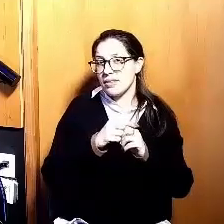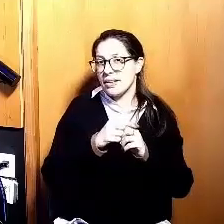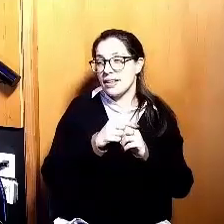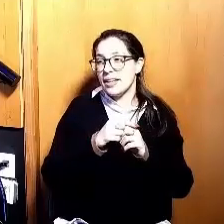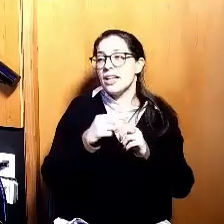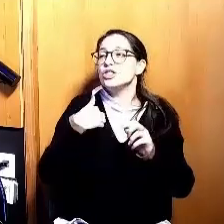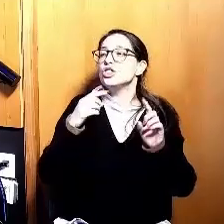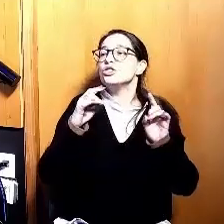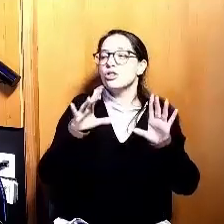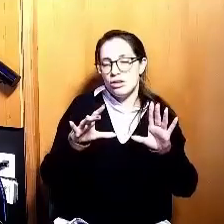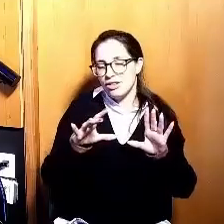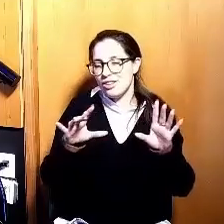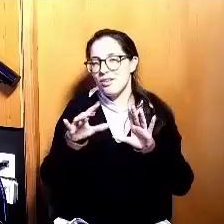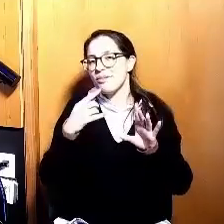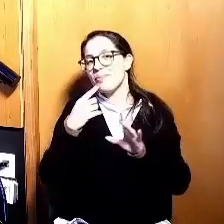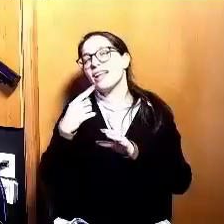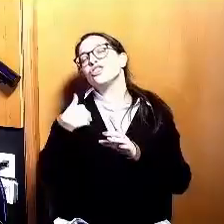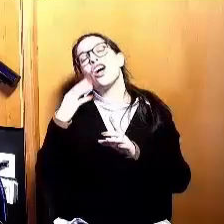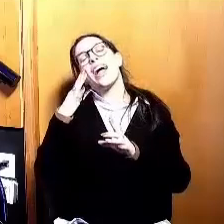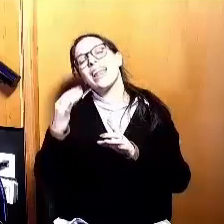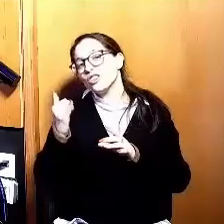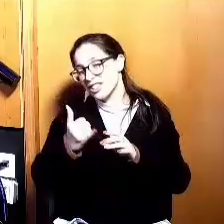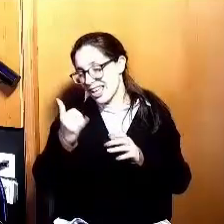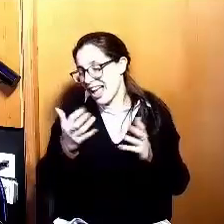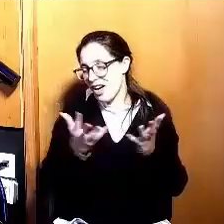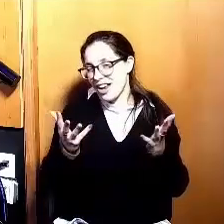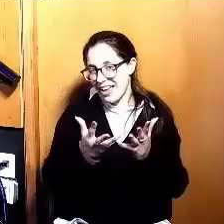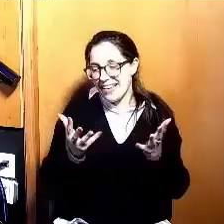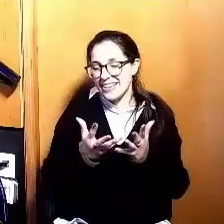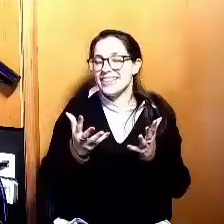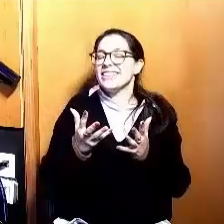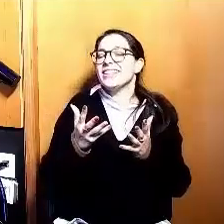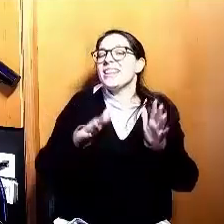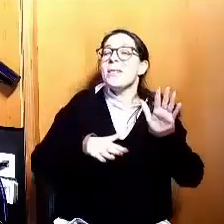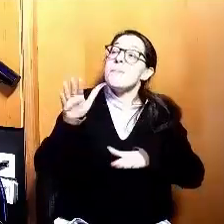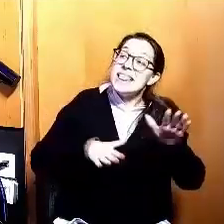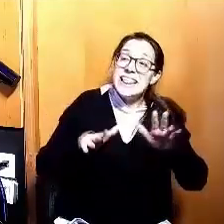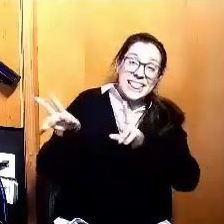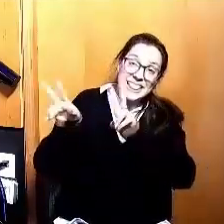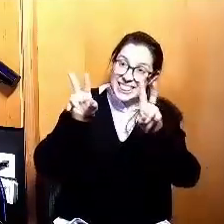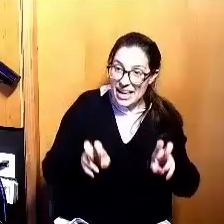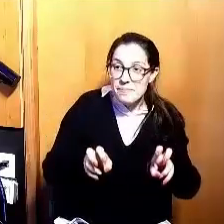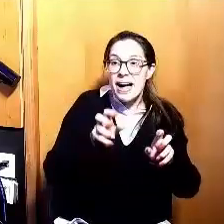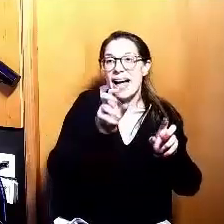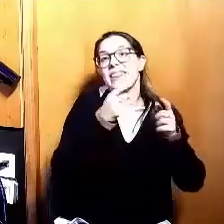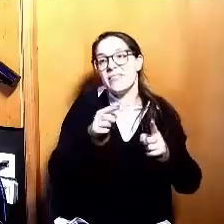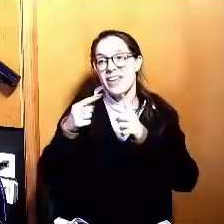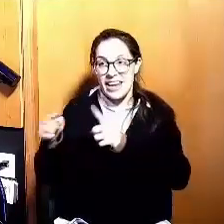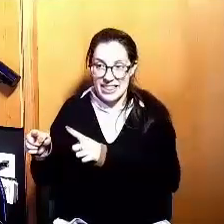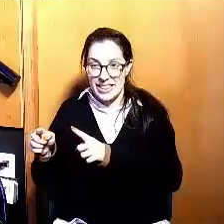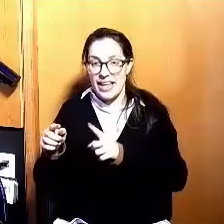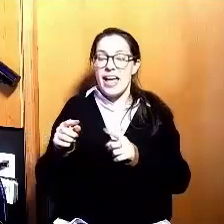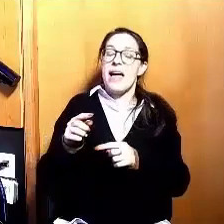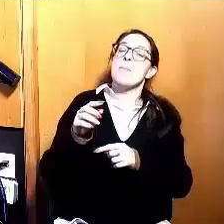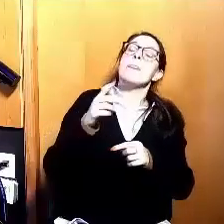Yo solo para sumar, en realidad lo que creo que está pasando es que hay, dependiendo de la temática, diferentes velocidades. O sea,